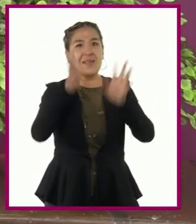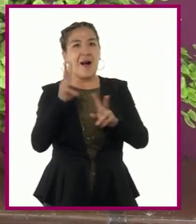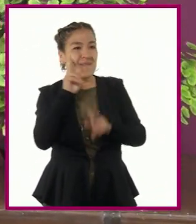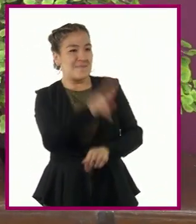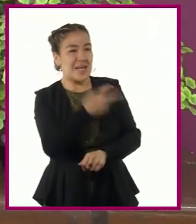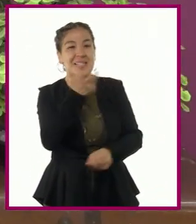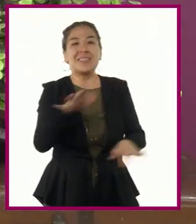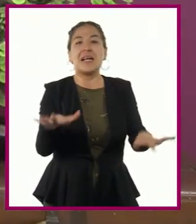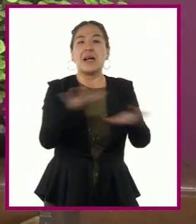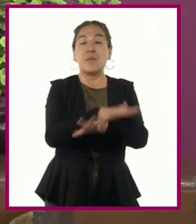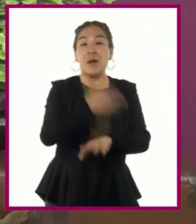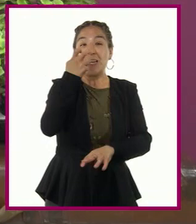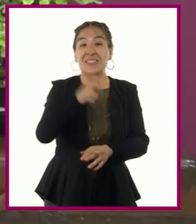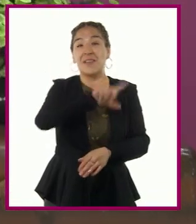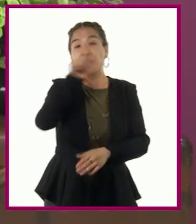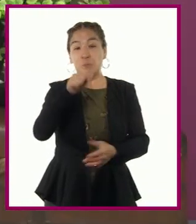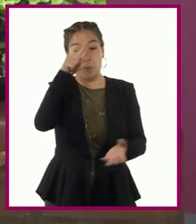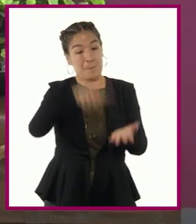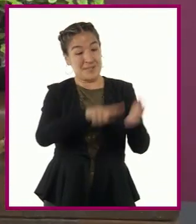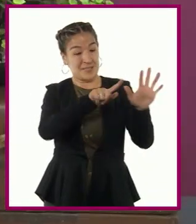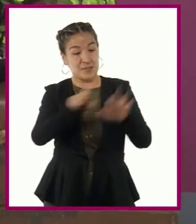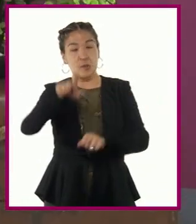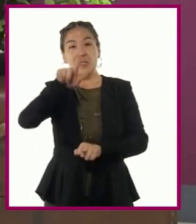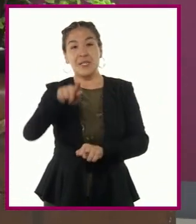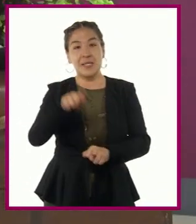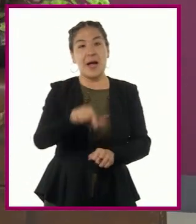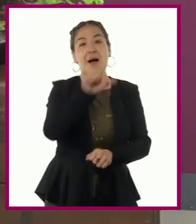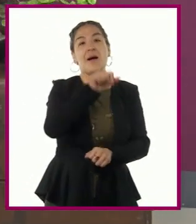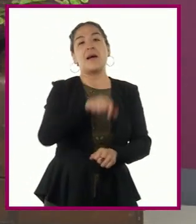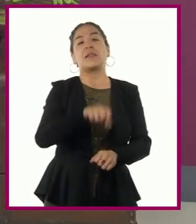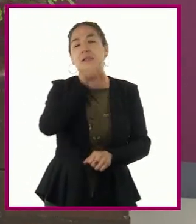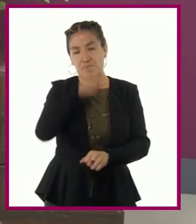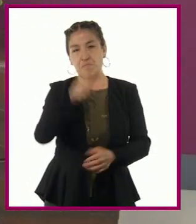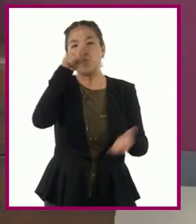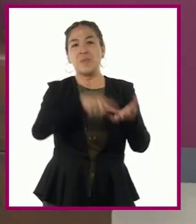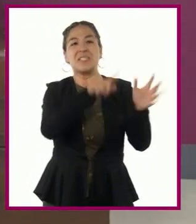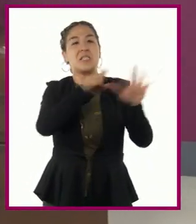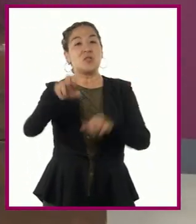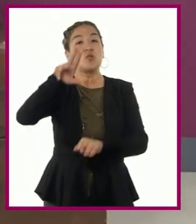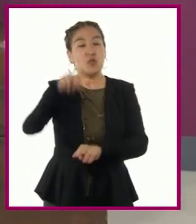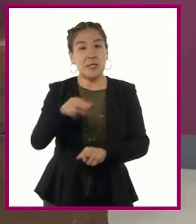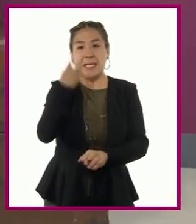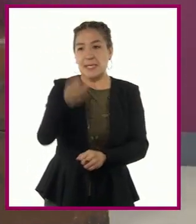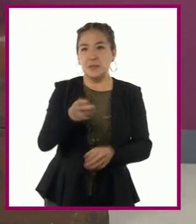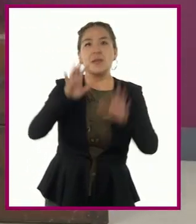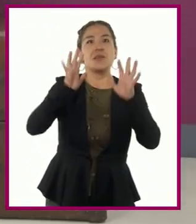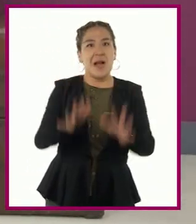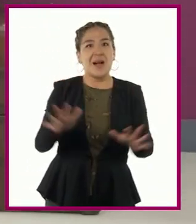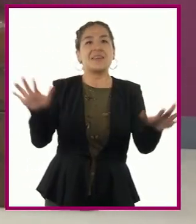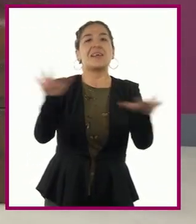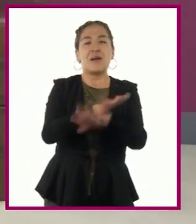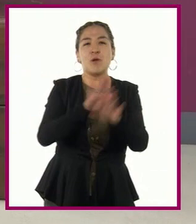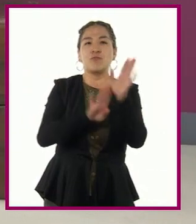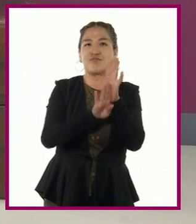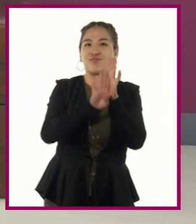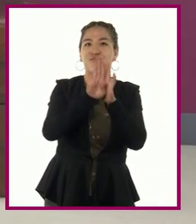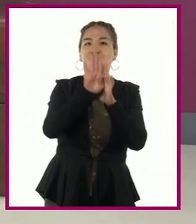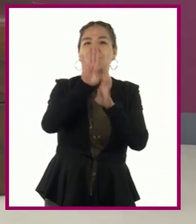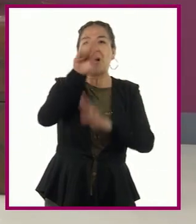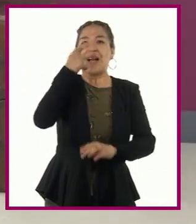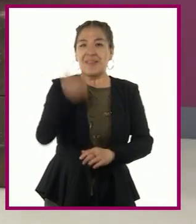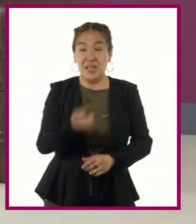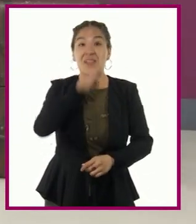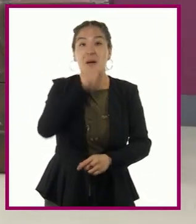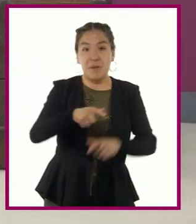las décadas de 1770 y 1780 que, debido al crecimiento económico y aumento